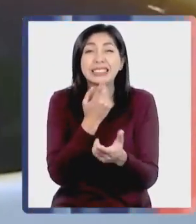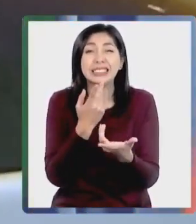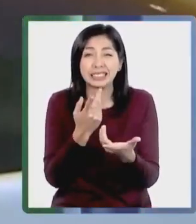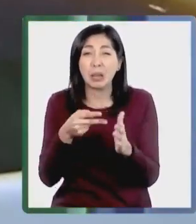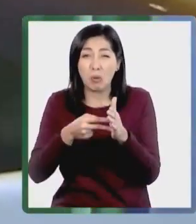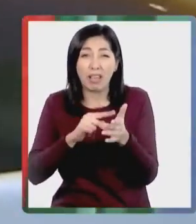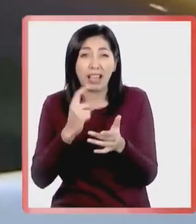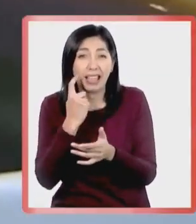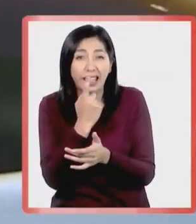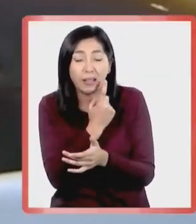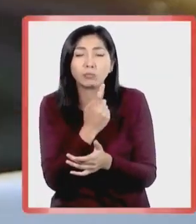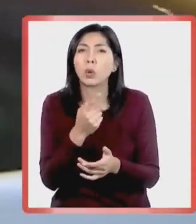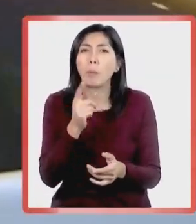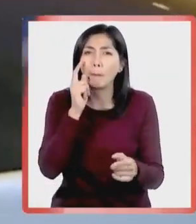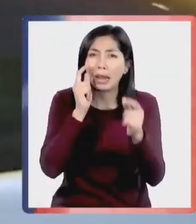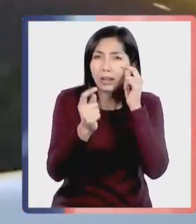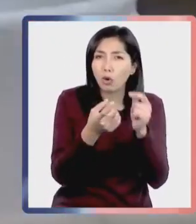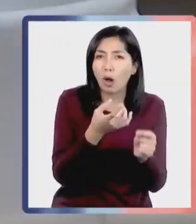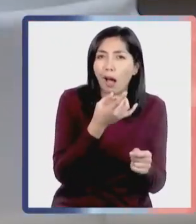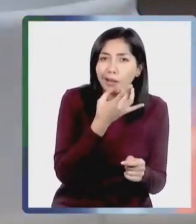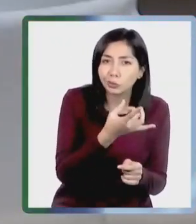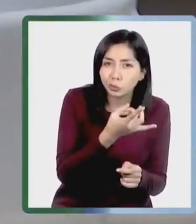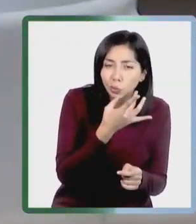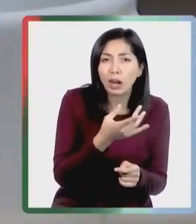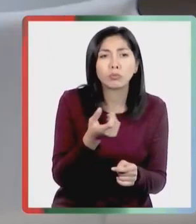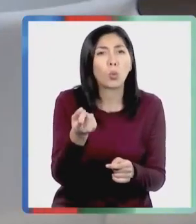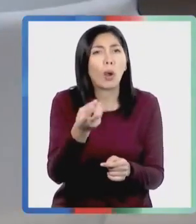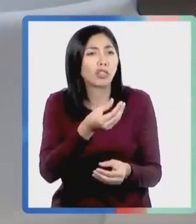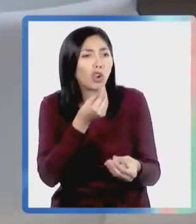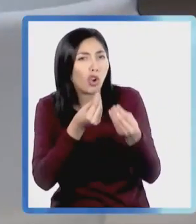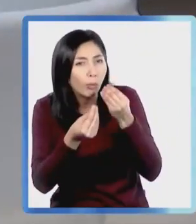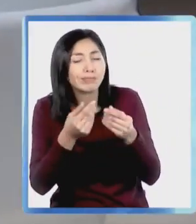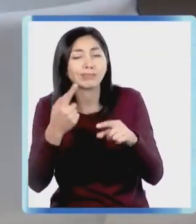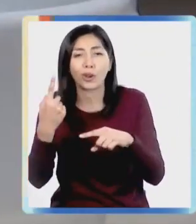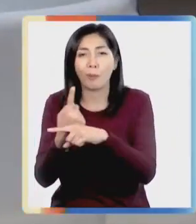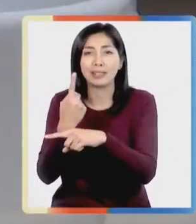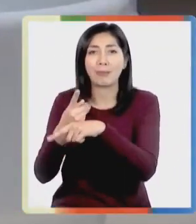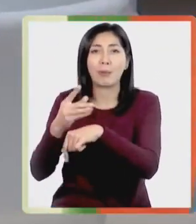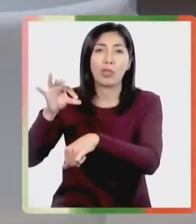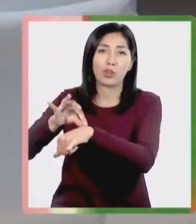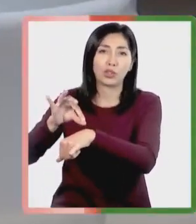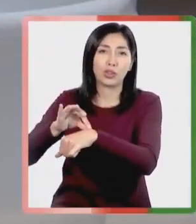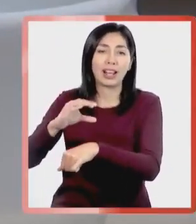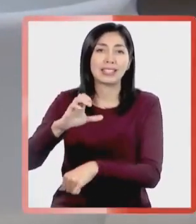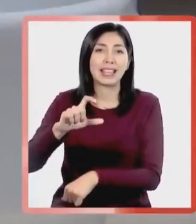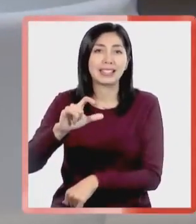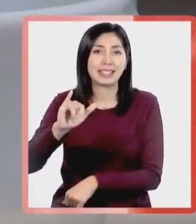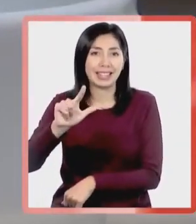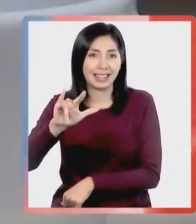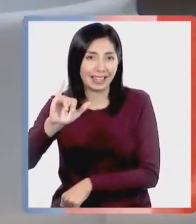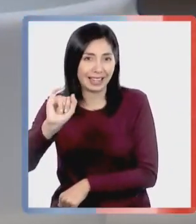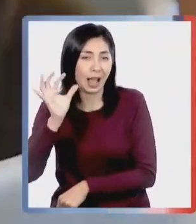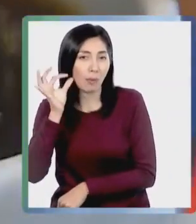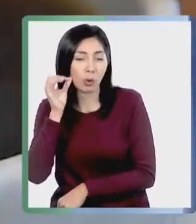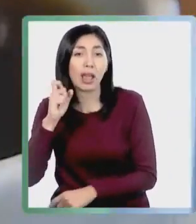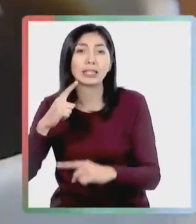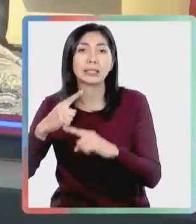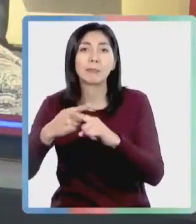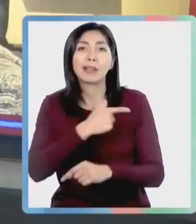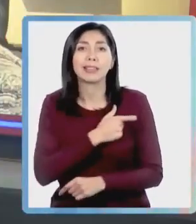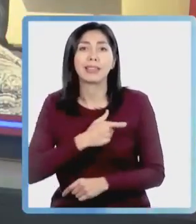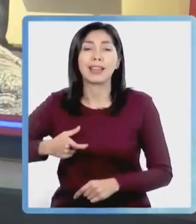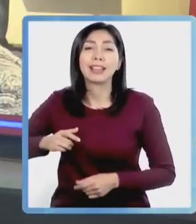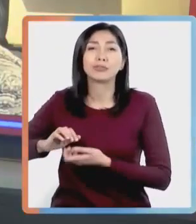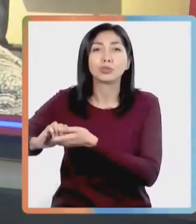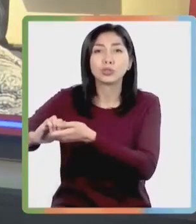caries dentales. Sobre los peligros de los azúcares y el consumo moderado y correcto conversamos hoy con la doctora Cecilia Vargas, la tenemos ahí en pantalla, diabetóloga